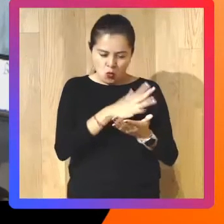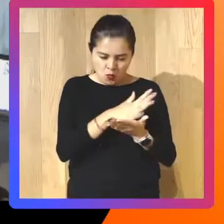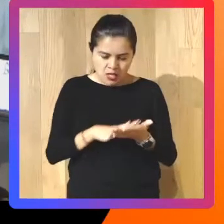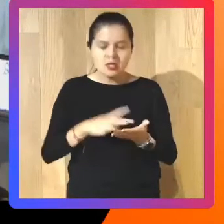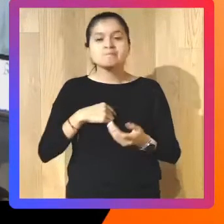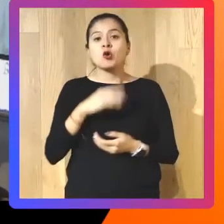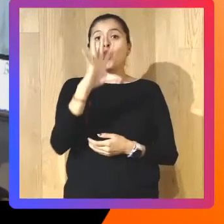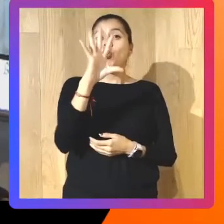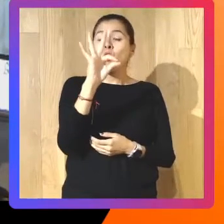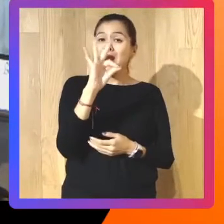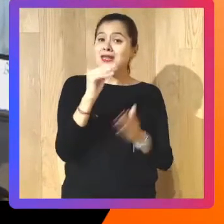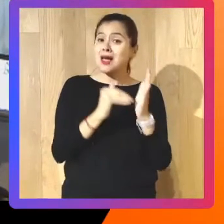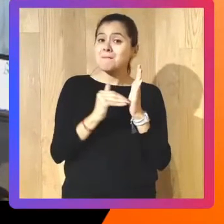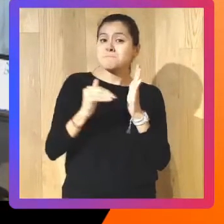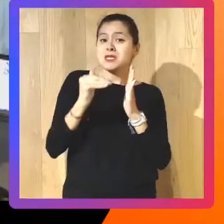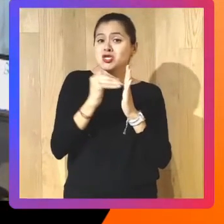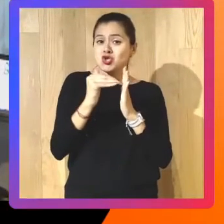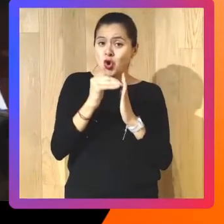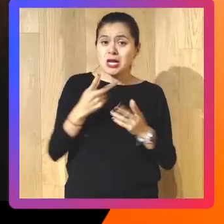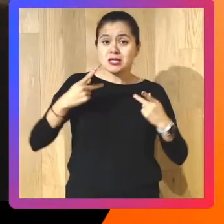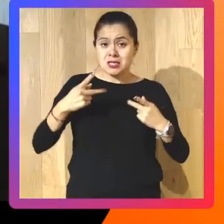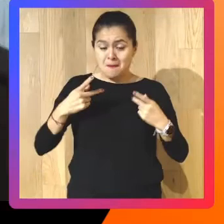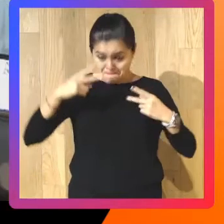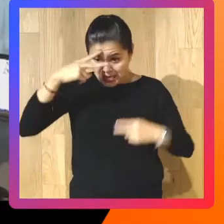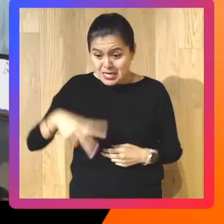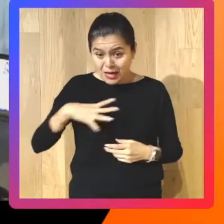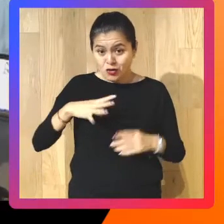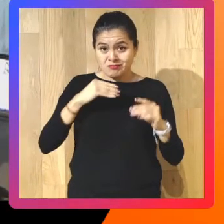40 millones de mexicanos viven en la línea de pobreza,